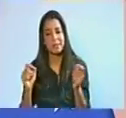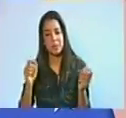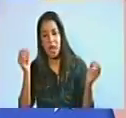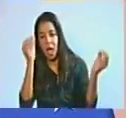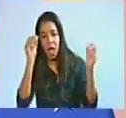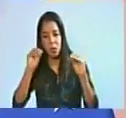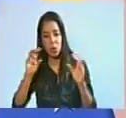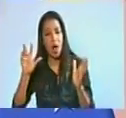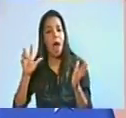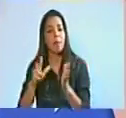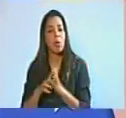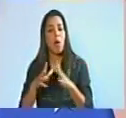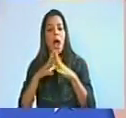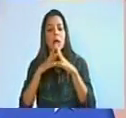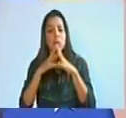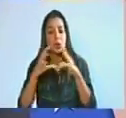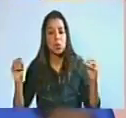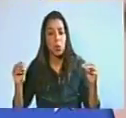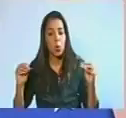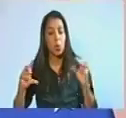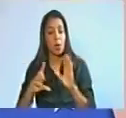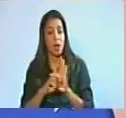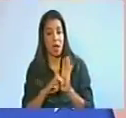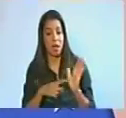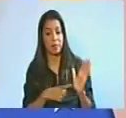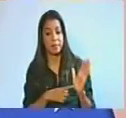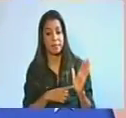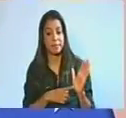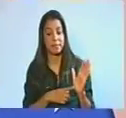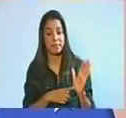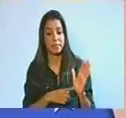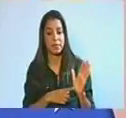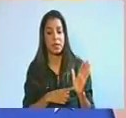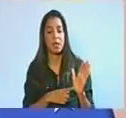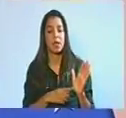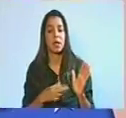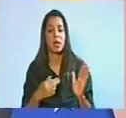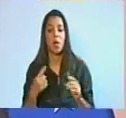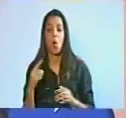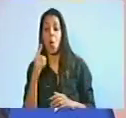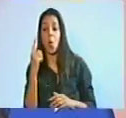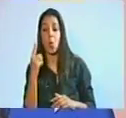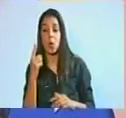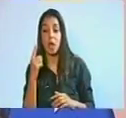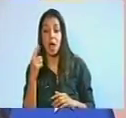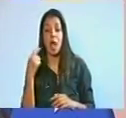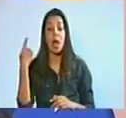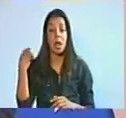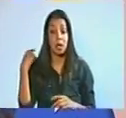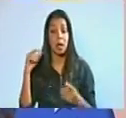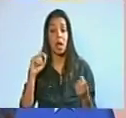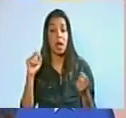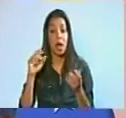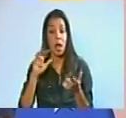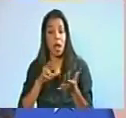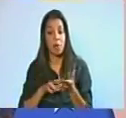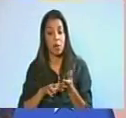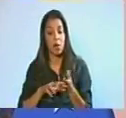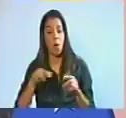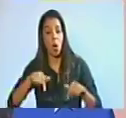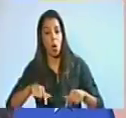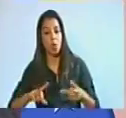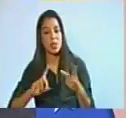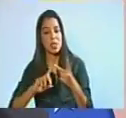todas. Por allí hablábamos, aprobamos una y hoy vamos a iniciar el debate de la segunda